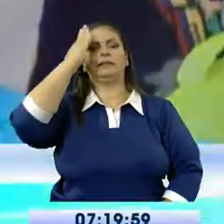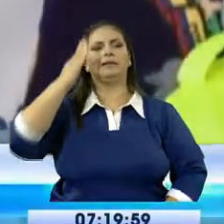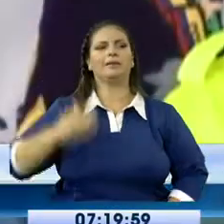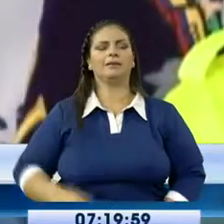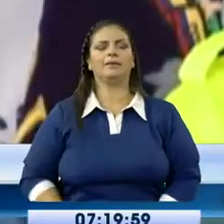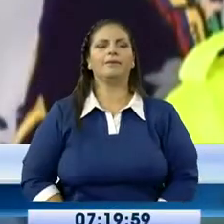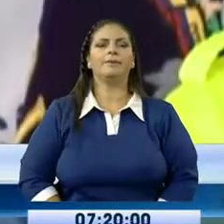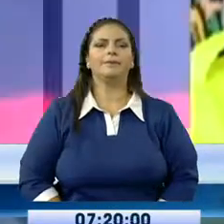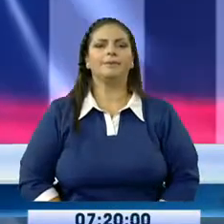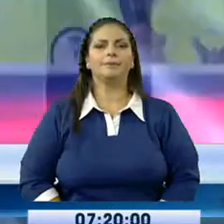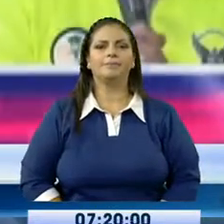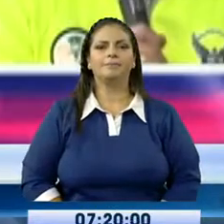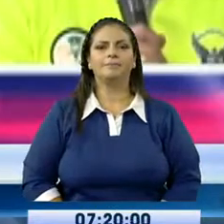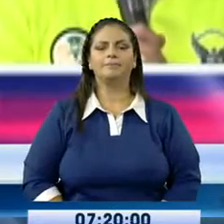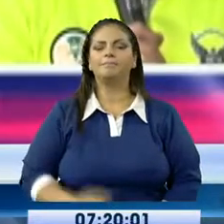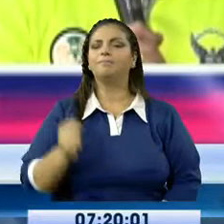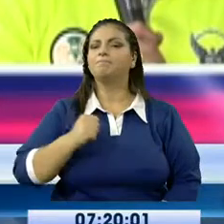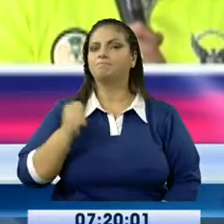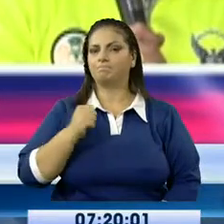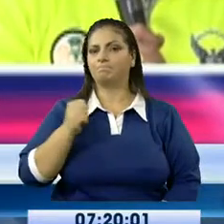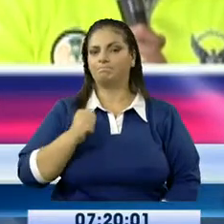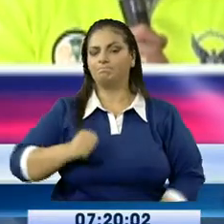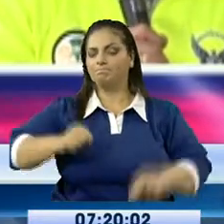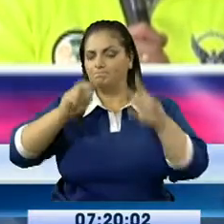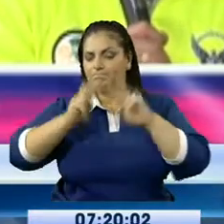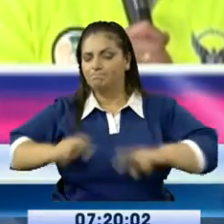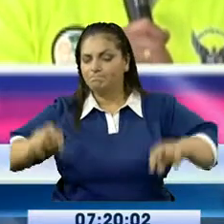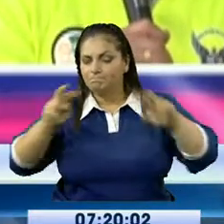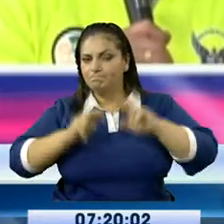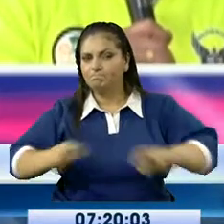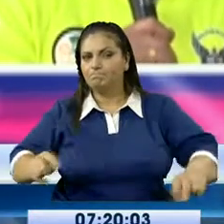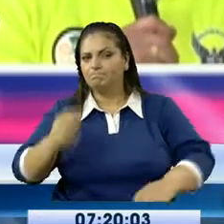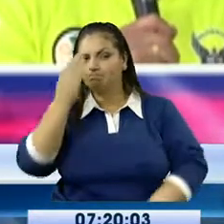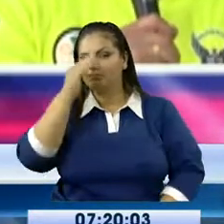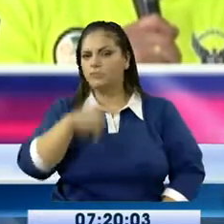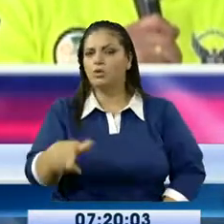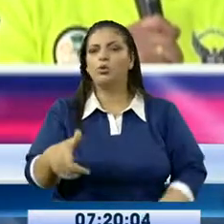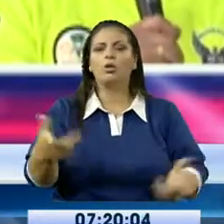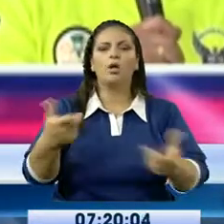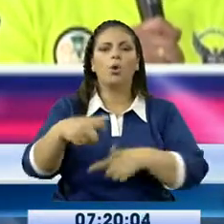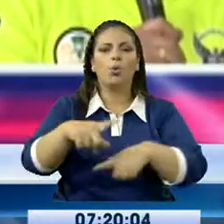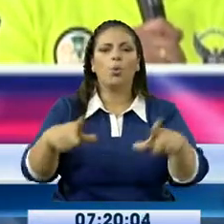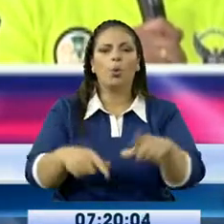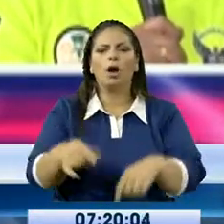pudo ubicar los sitios de explotación, se pudo identificar